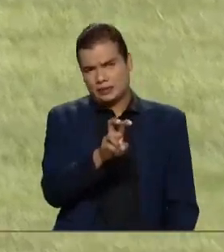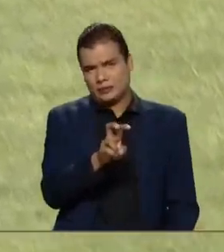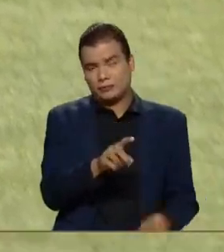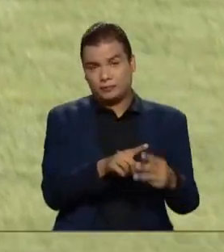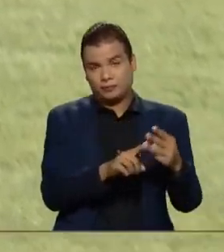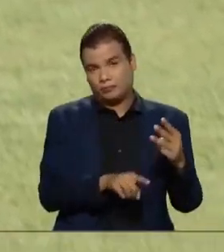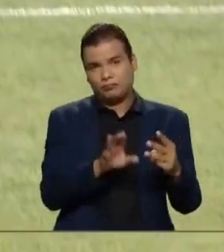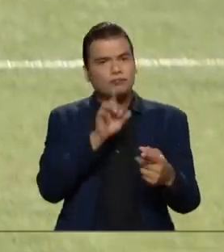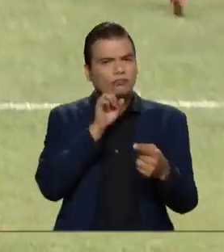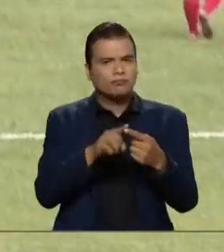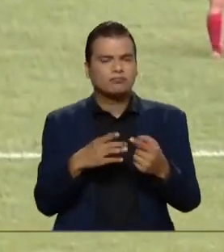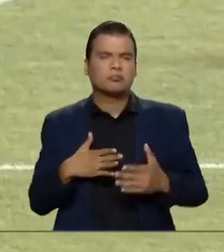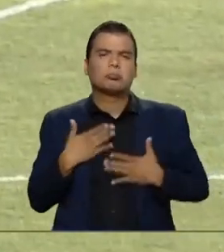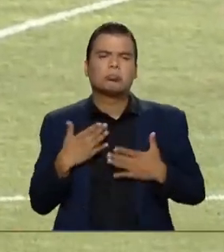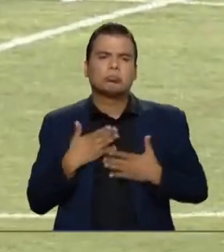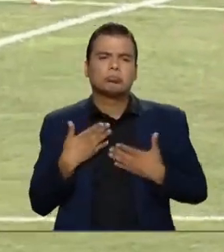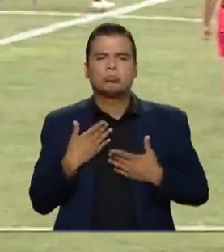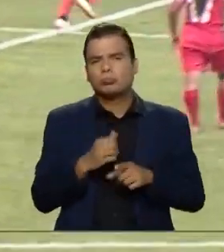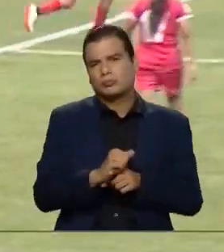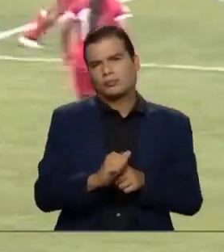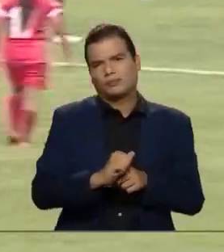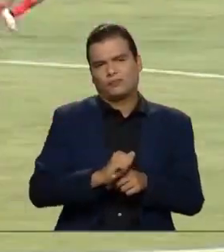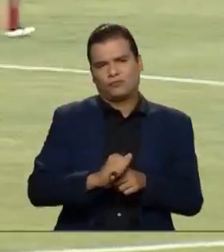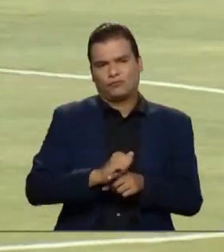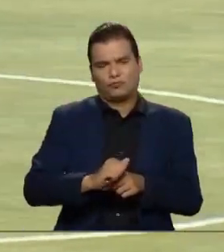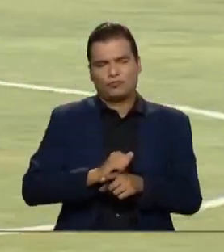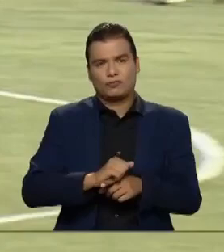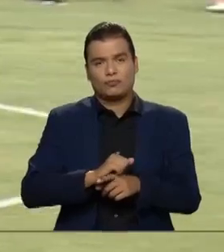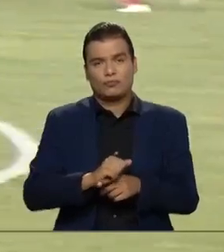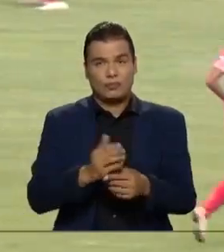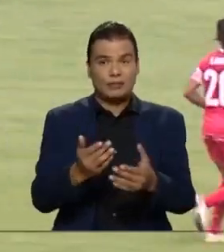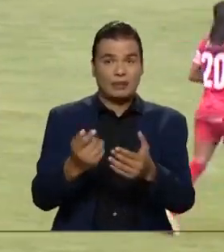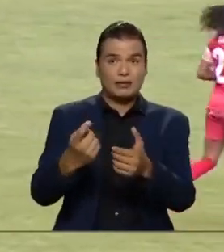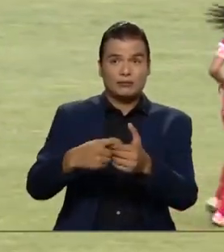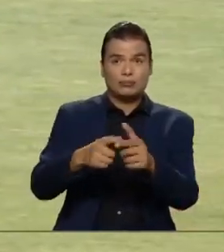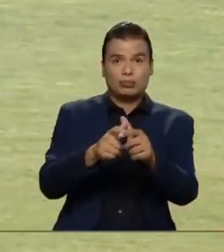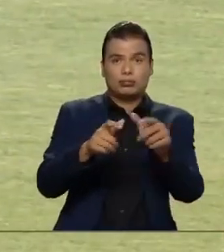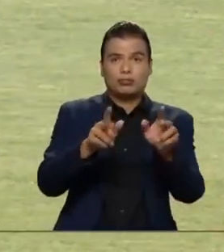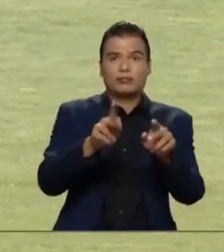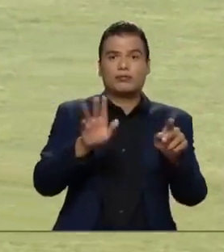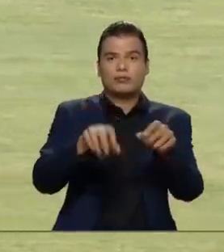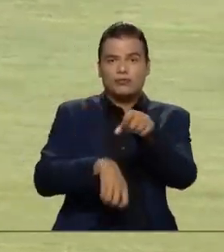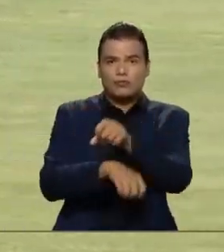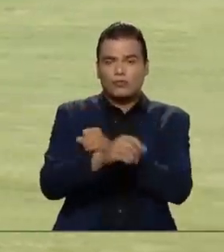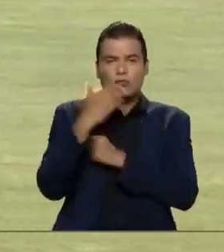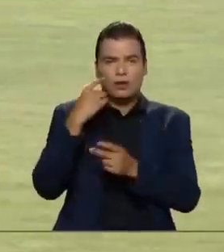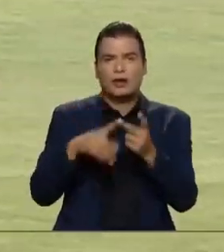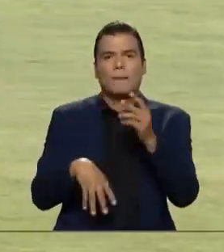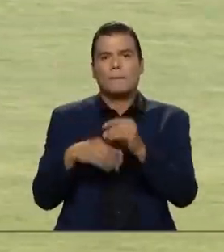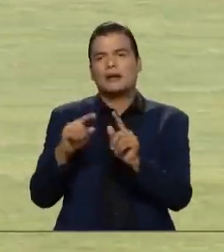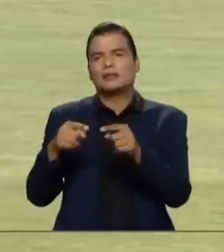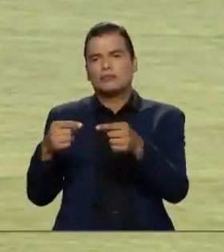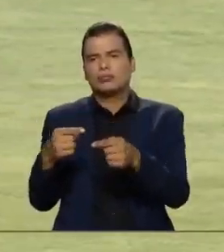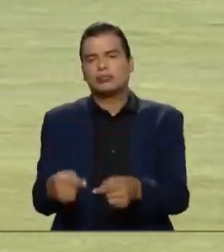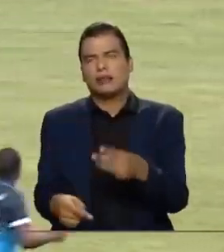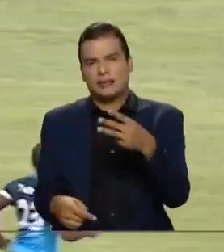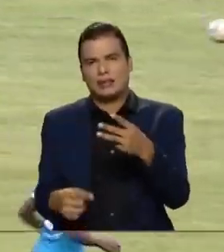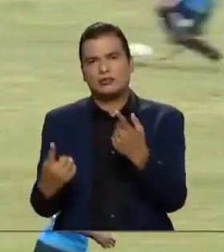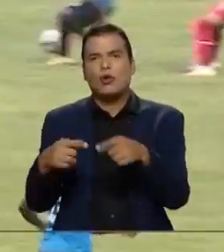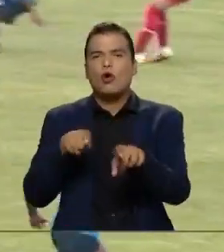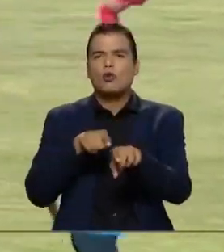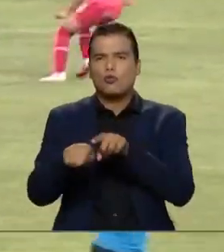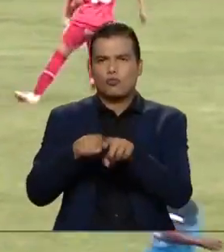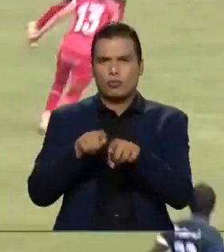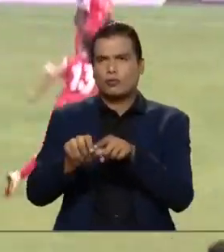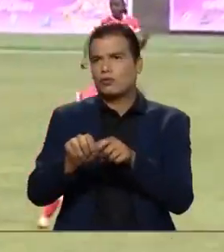para seguir masificando la disciplina en el fútbol femenino y 3 que fueron competitivos. Falta también uno que es la